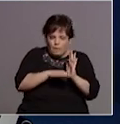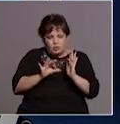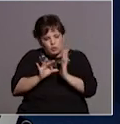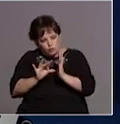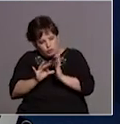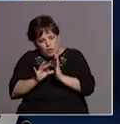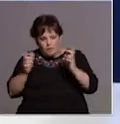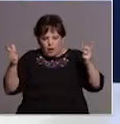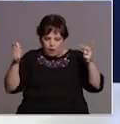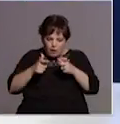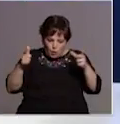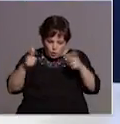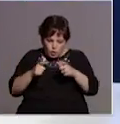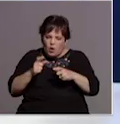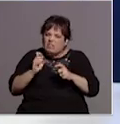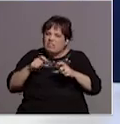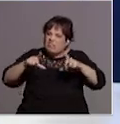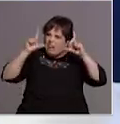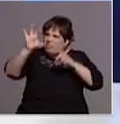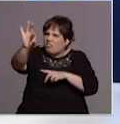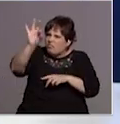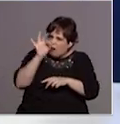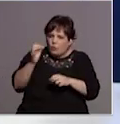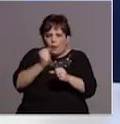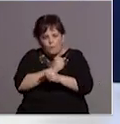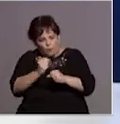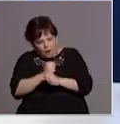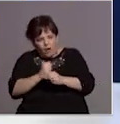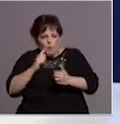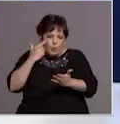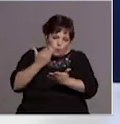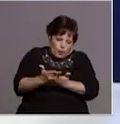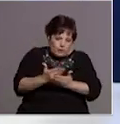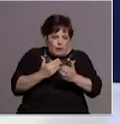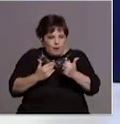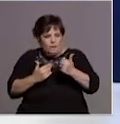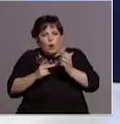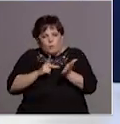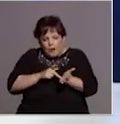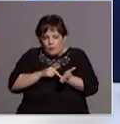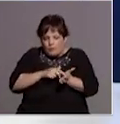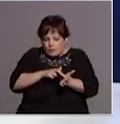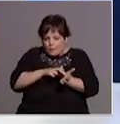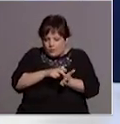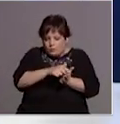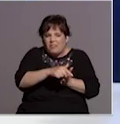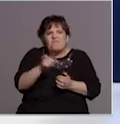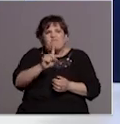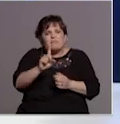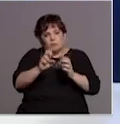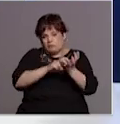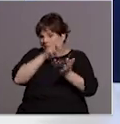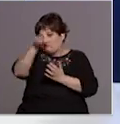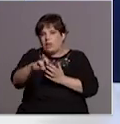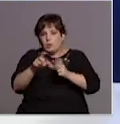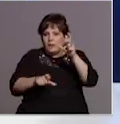sistema de convenciones para elegir candidatos y aprobar las plataformas electorales y en cambio lo que esto es como una